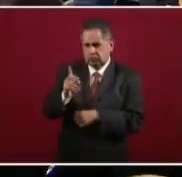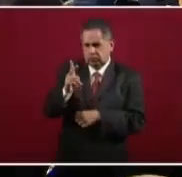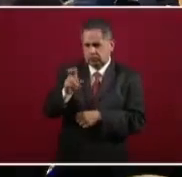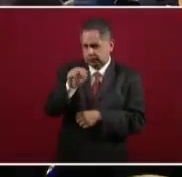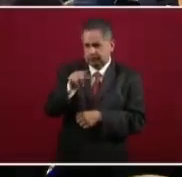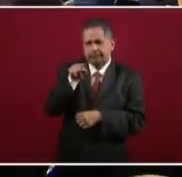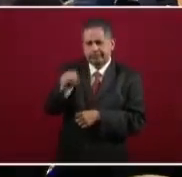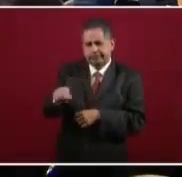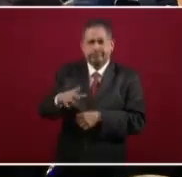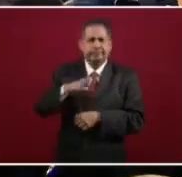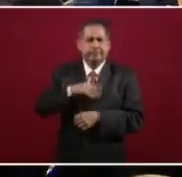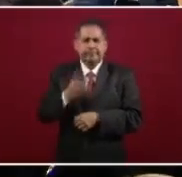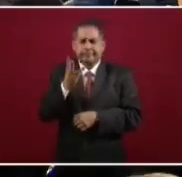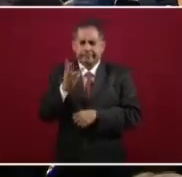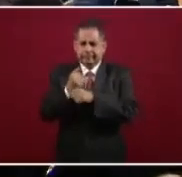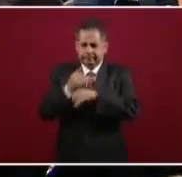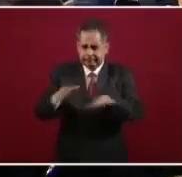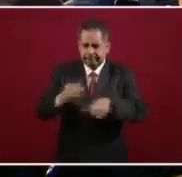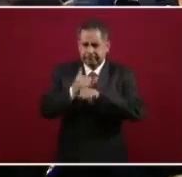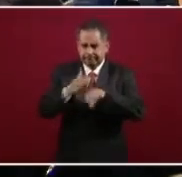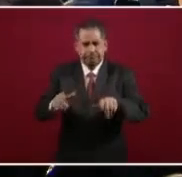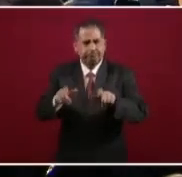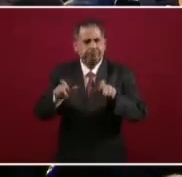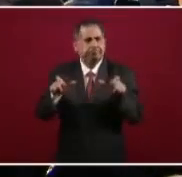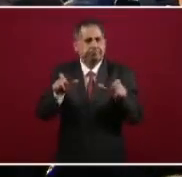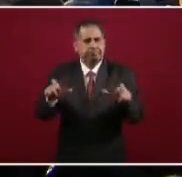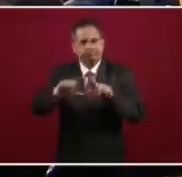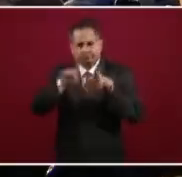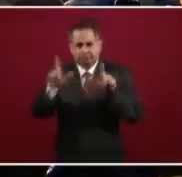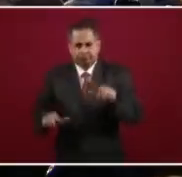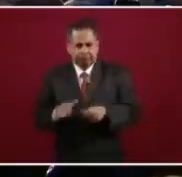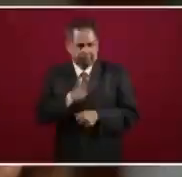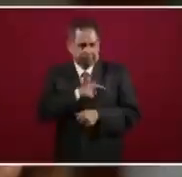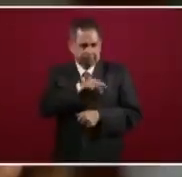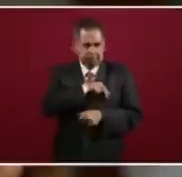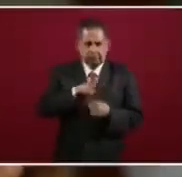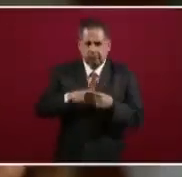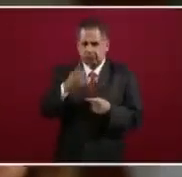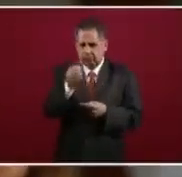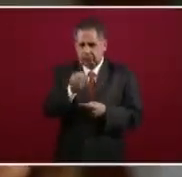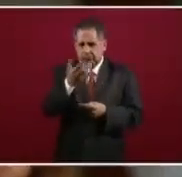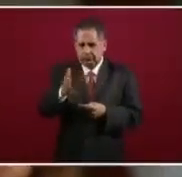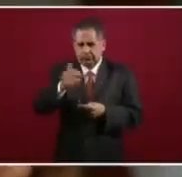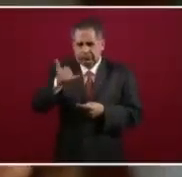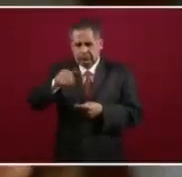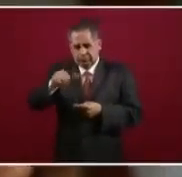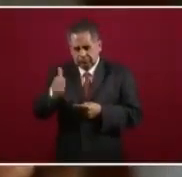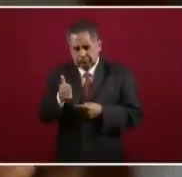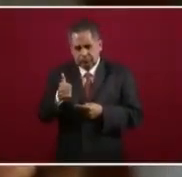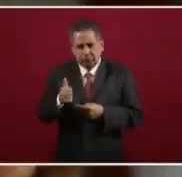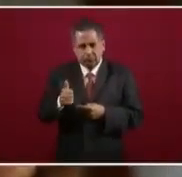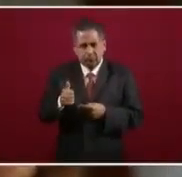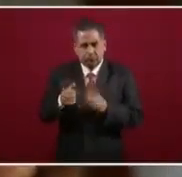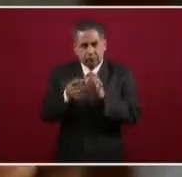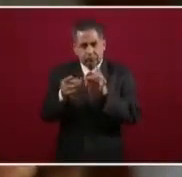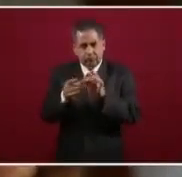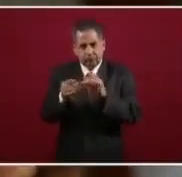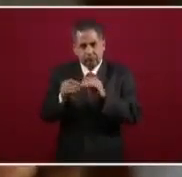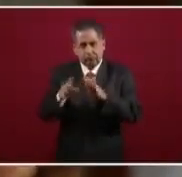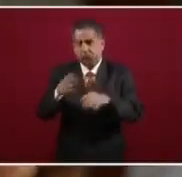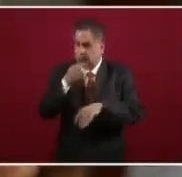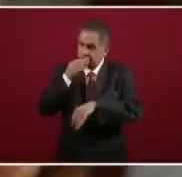hubo tres informes de la guardia nacional el día 9 el día 10 y el día 11 a la